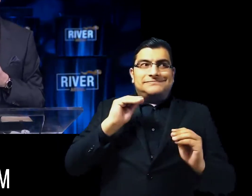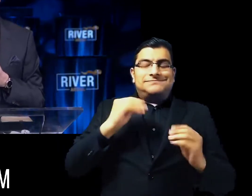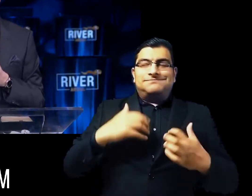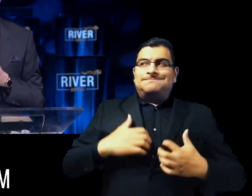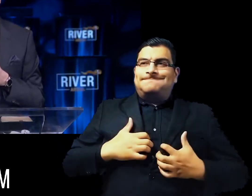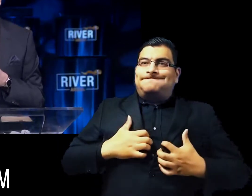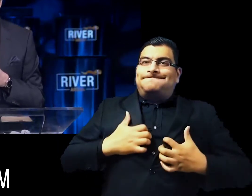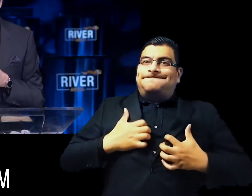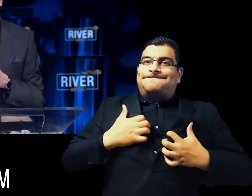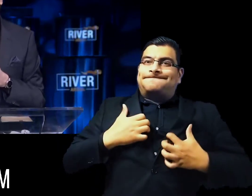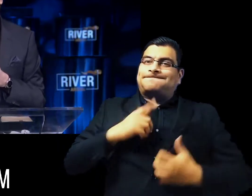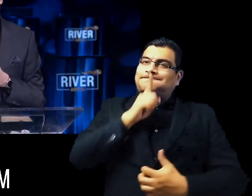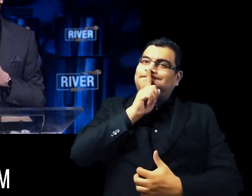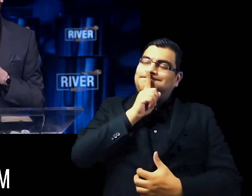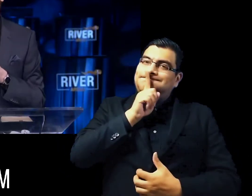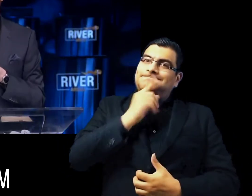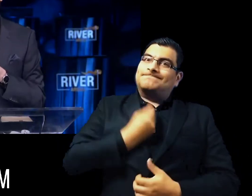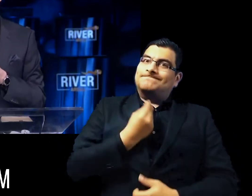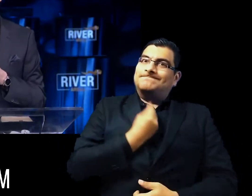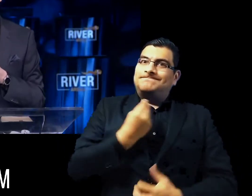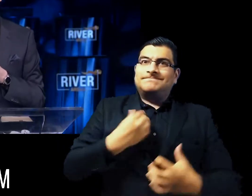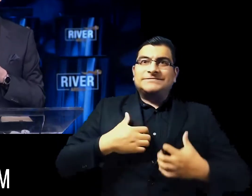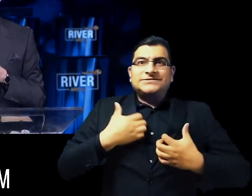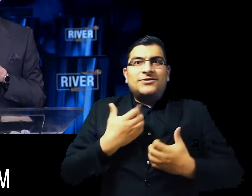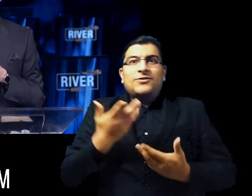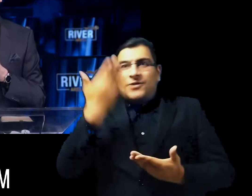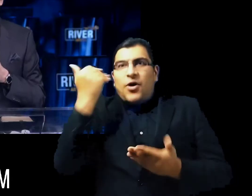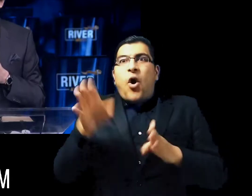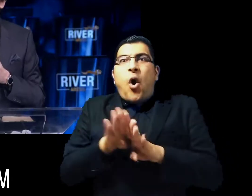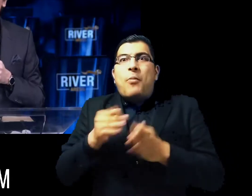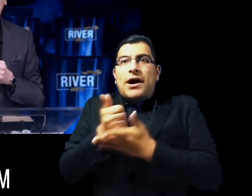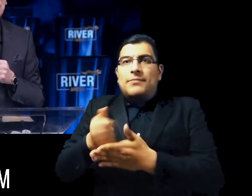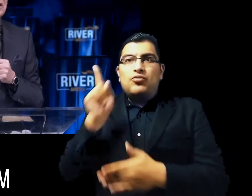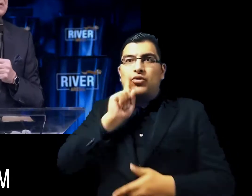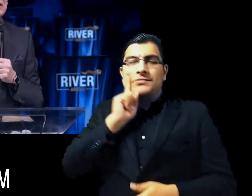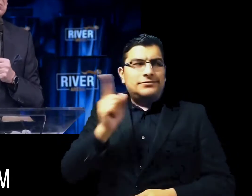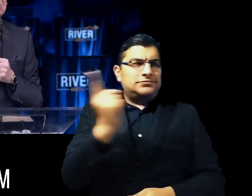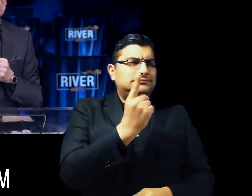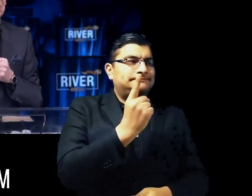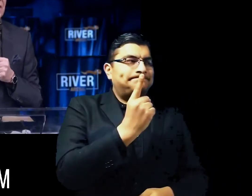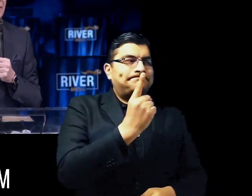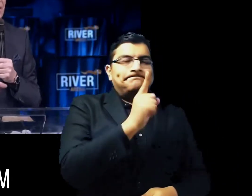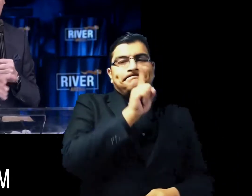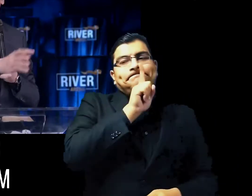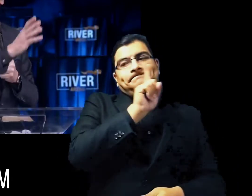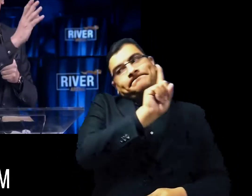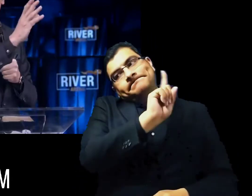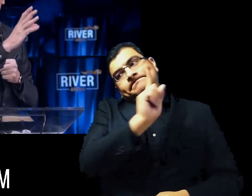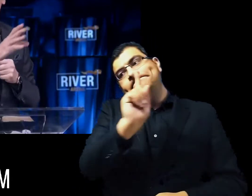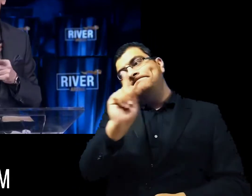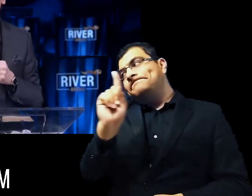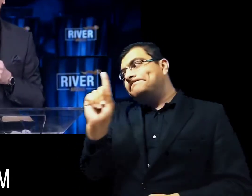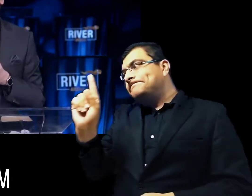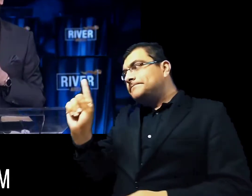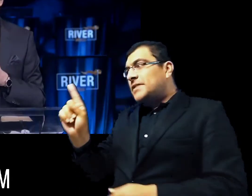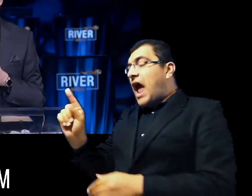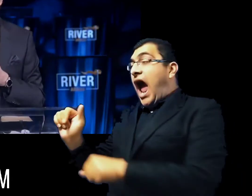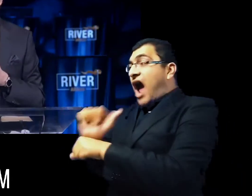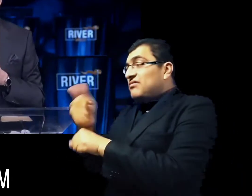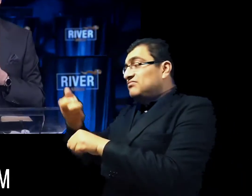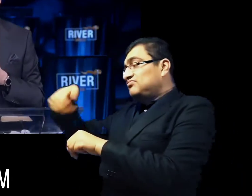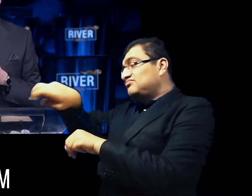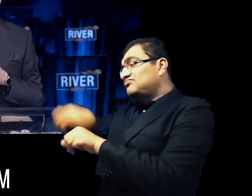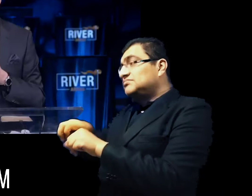rabia, de coraje, sin saber qué hacer. La mujer se pegó media vuelta, caminó hacia su viejo auto y se